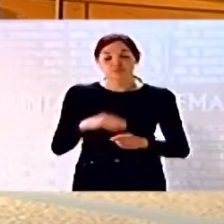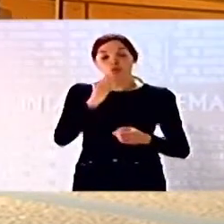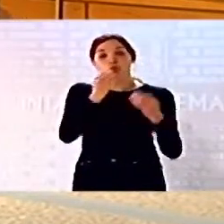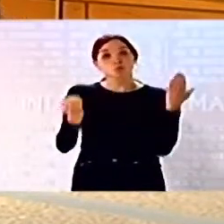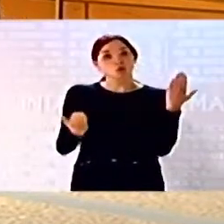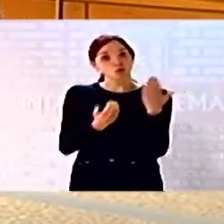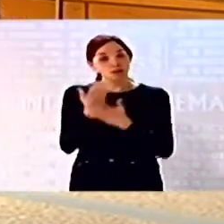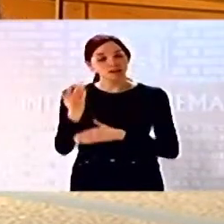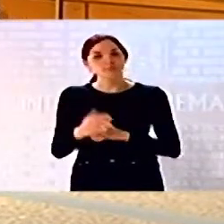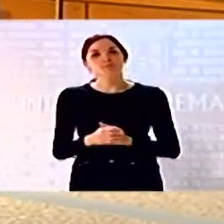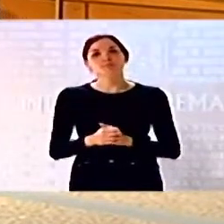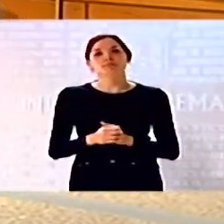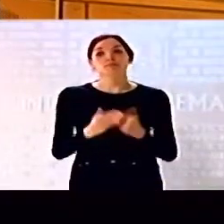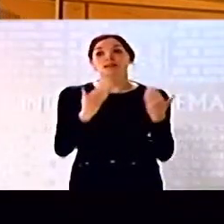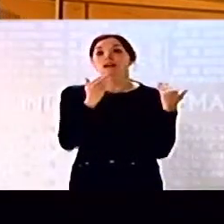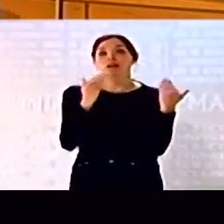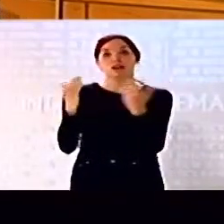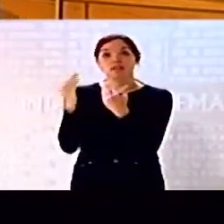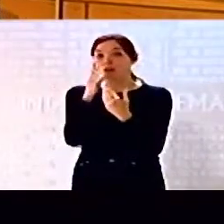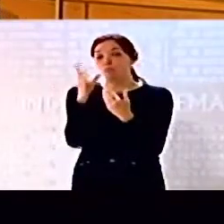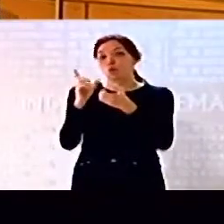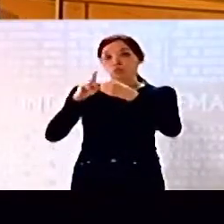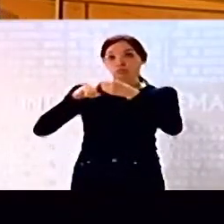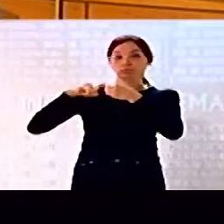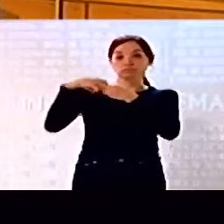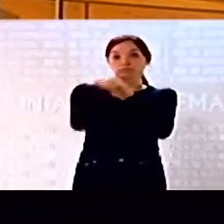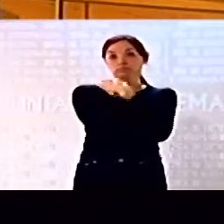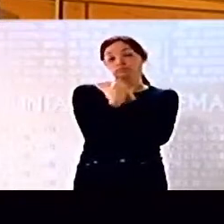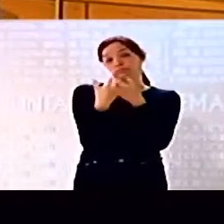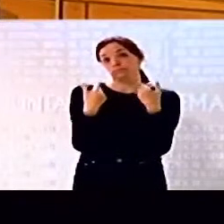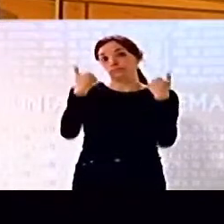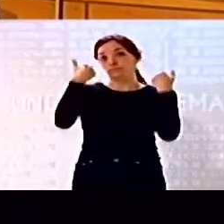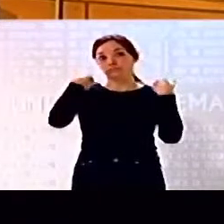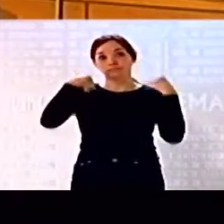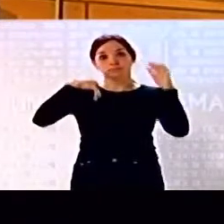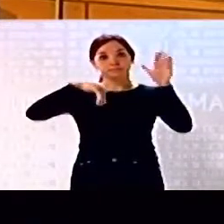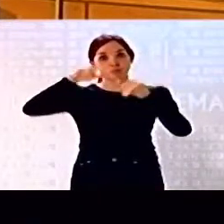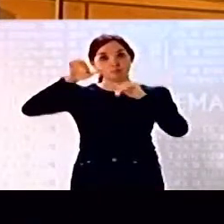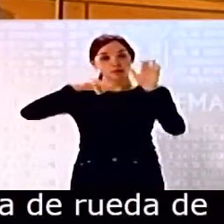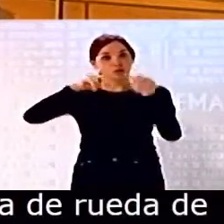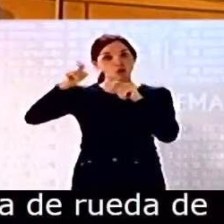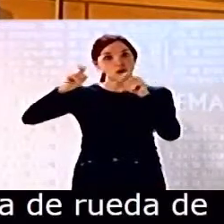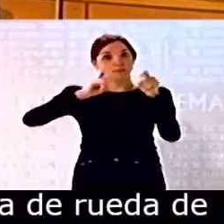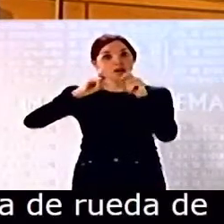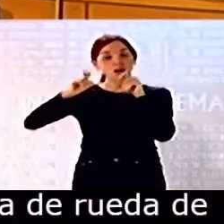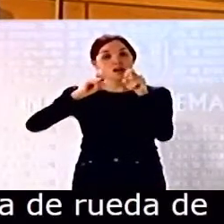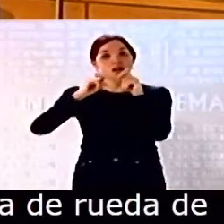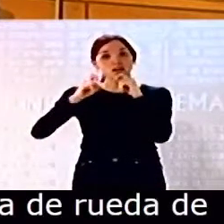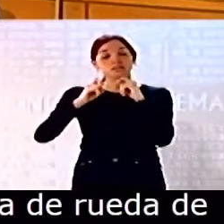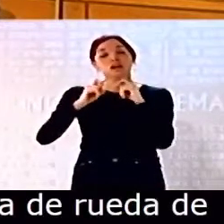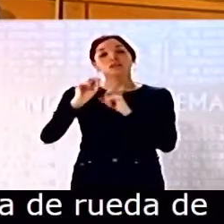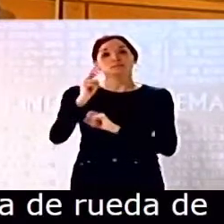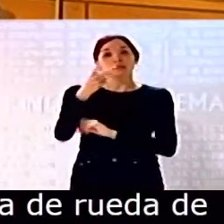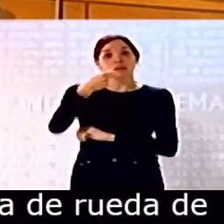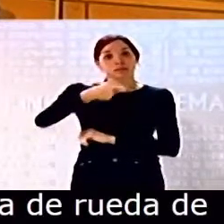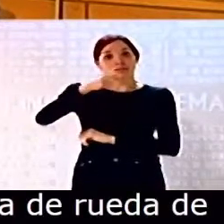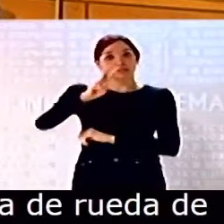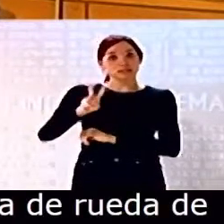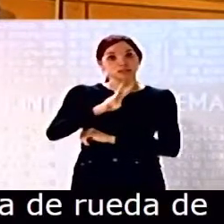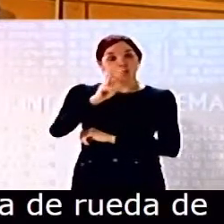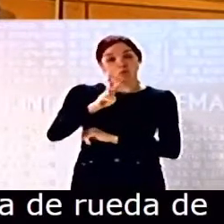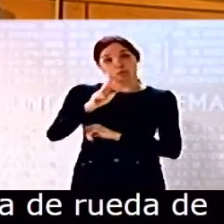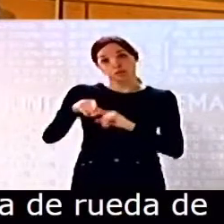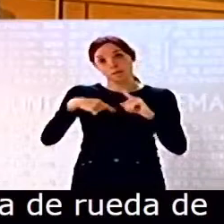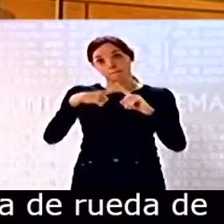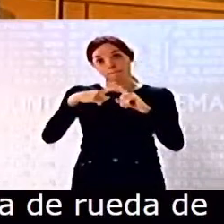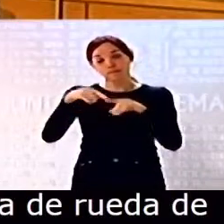Buenos días. Gracias por acudir a esta convocatoria de rueda de prensa de la Vicepresidencia Segunda y Consejería de